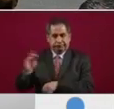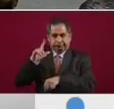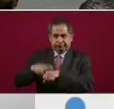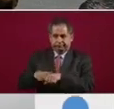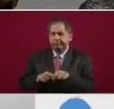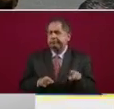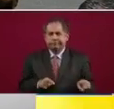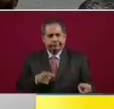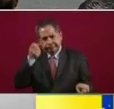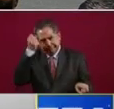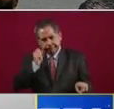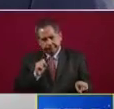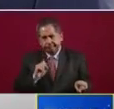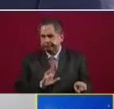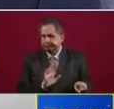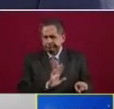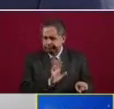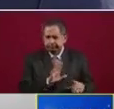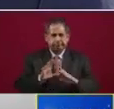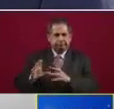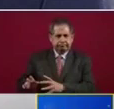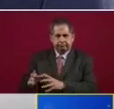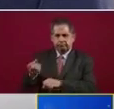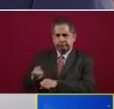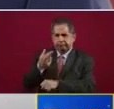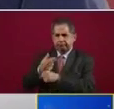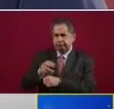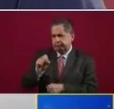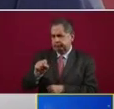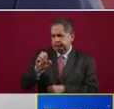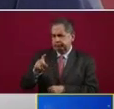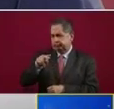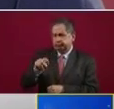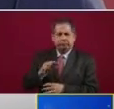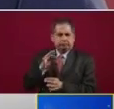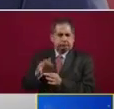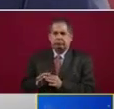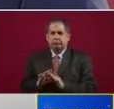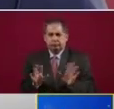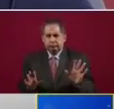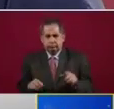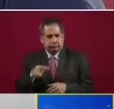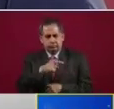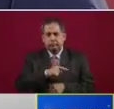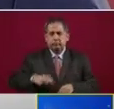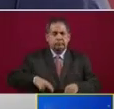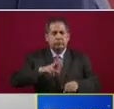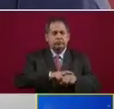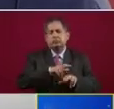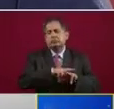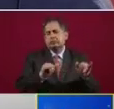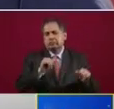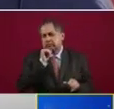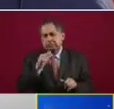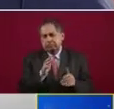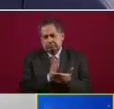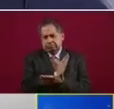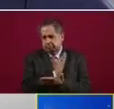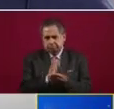del gobier al de manera particular de la secretaría de la defensa o sea no tiene este